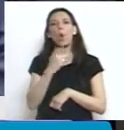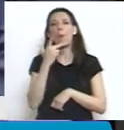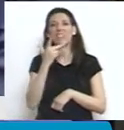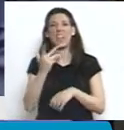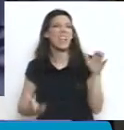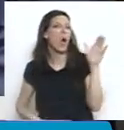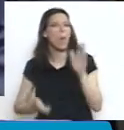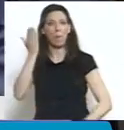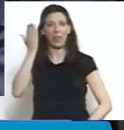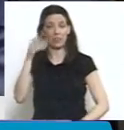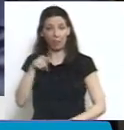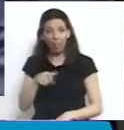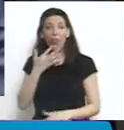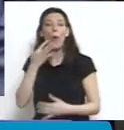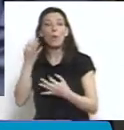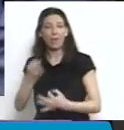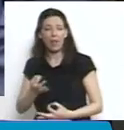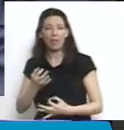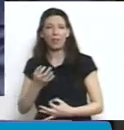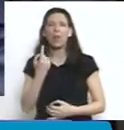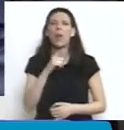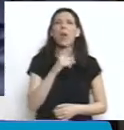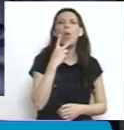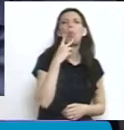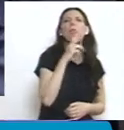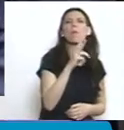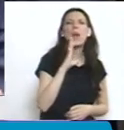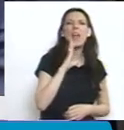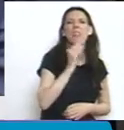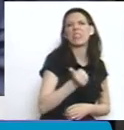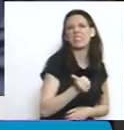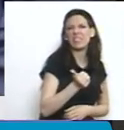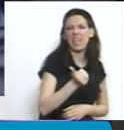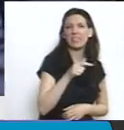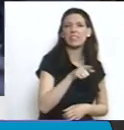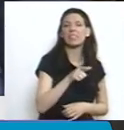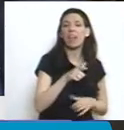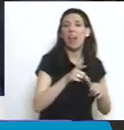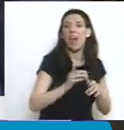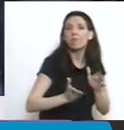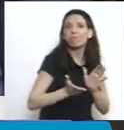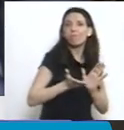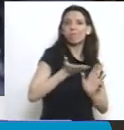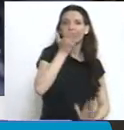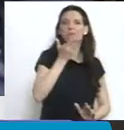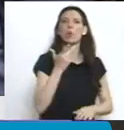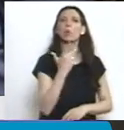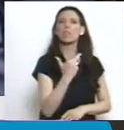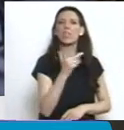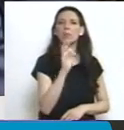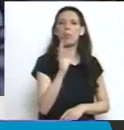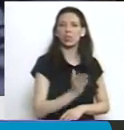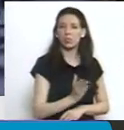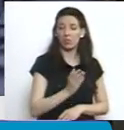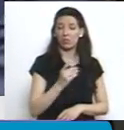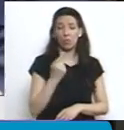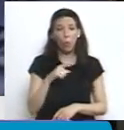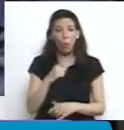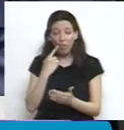términos reales y para el 2016 estiman un crecimiento del 3%, cuando todos los